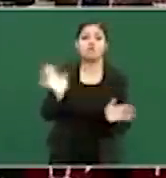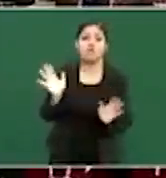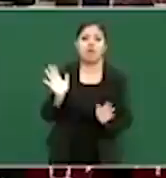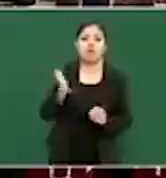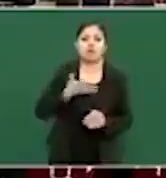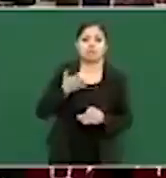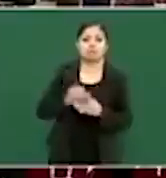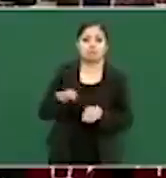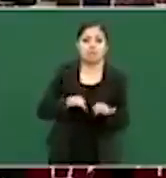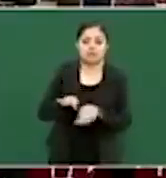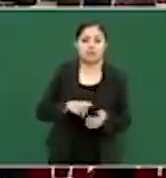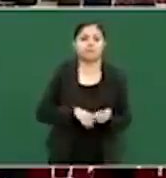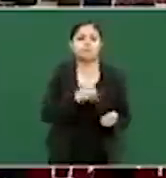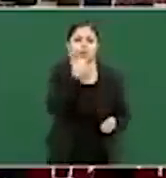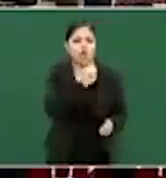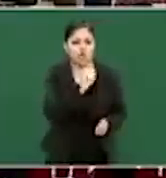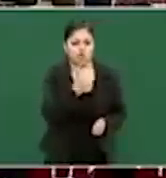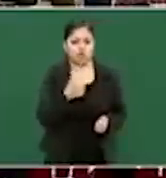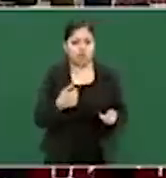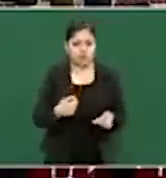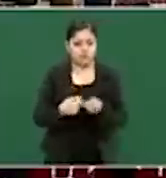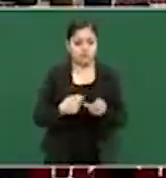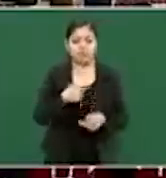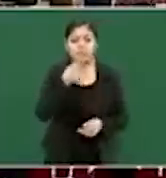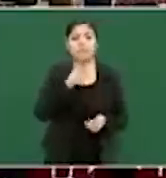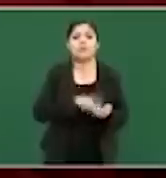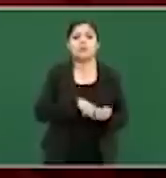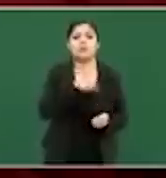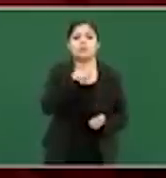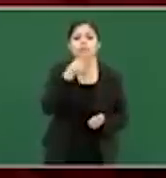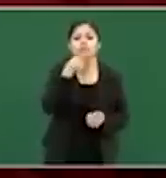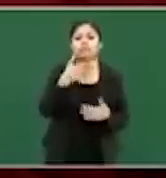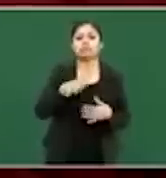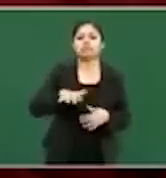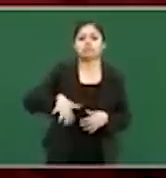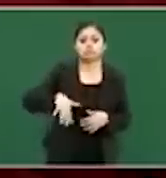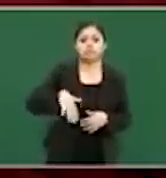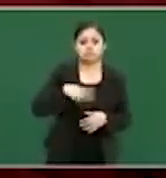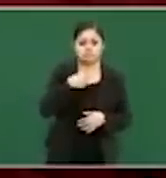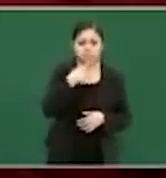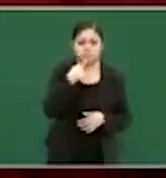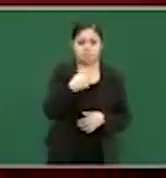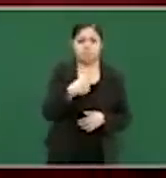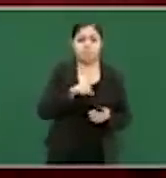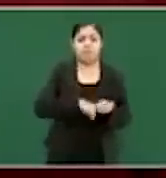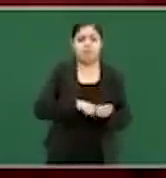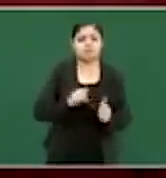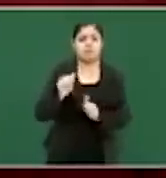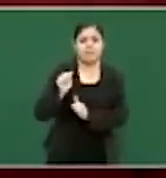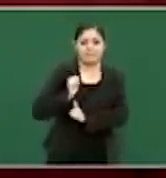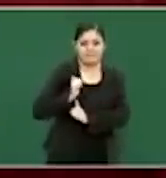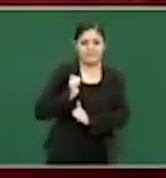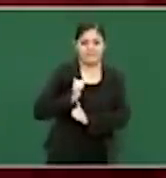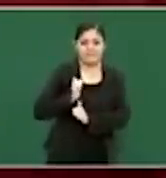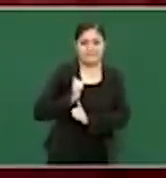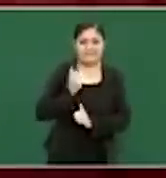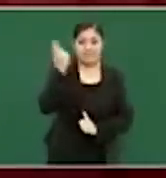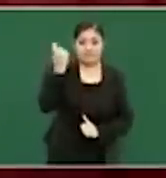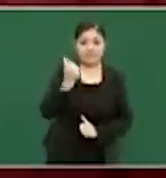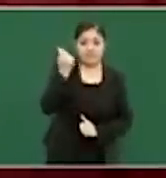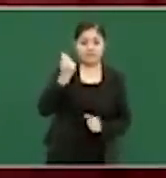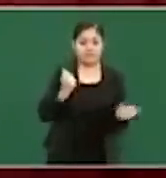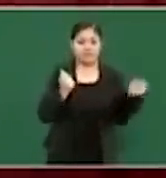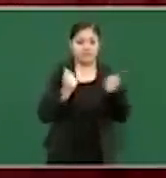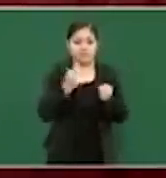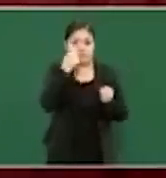¿qué respuesta ha tenido? Porque también se dijo que se iba a llamar a algunos militares en retiro justamente para algunos